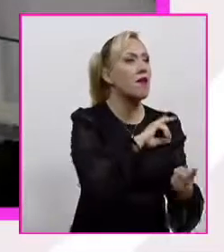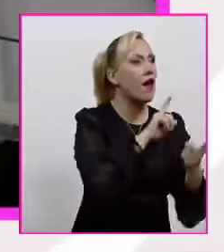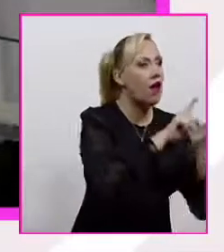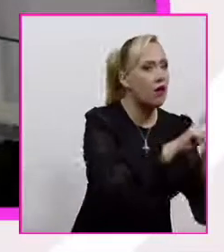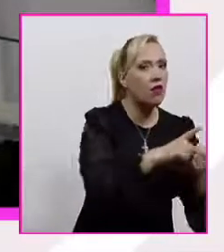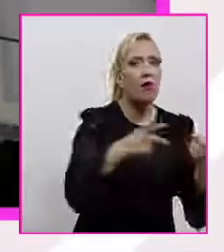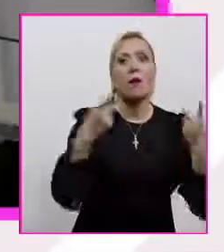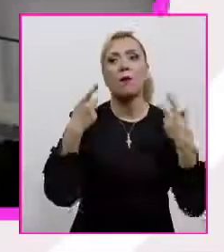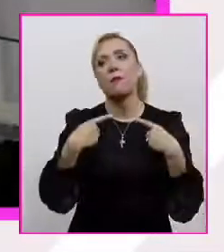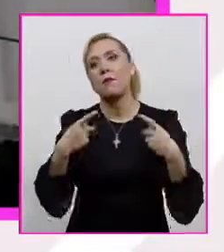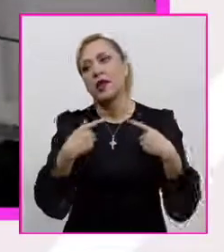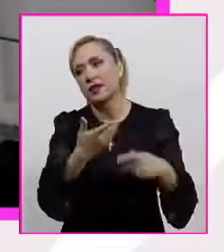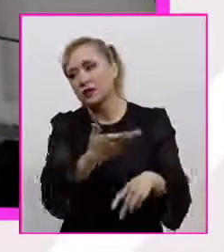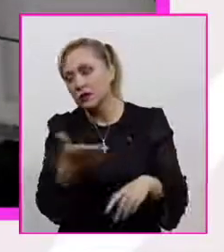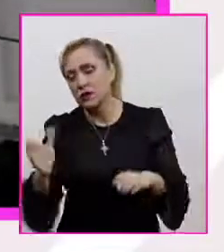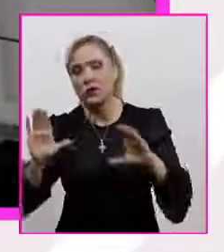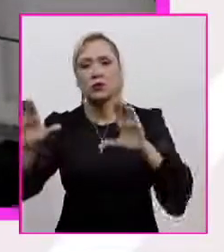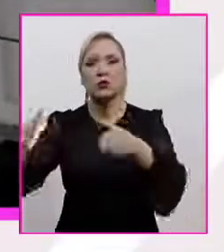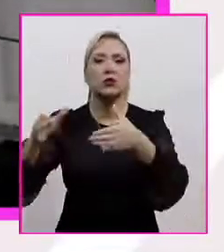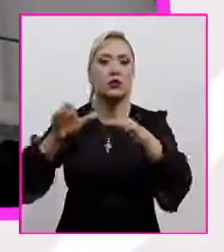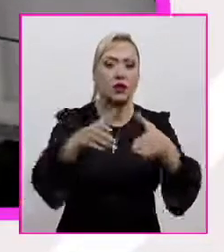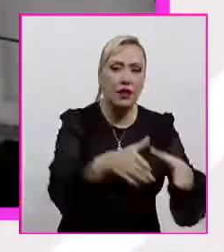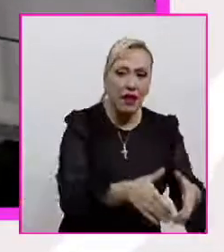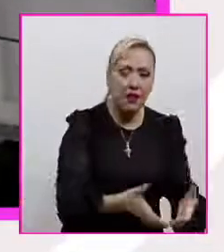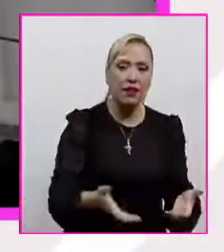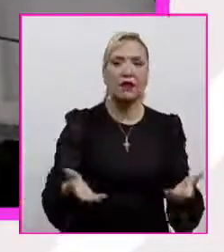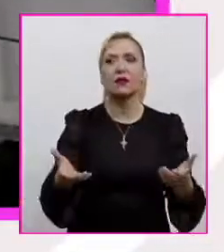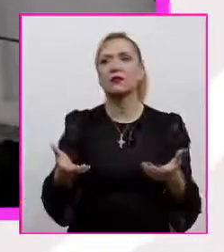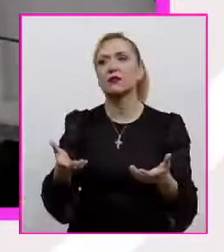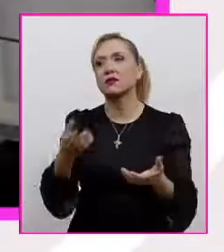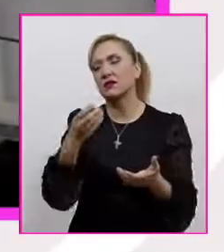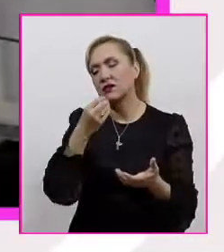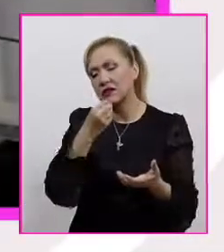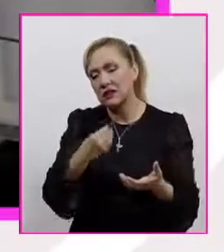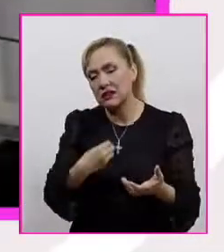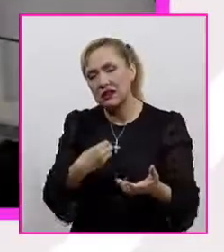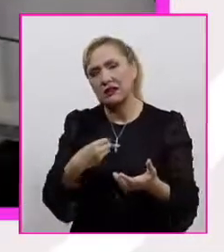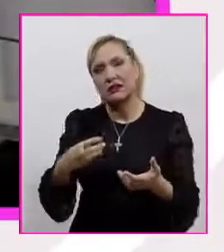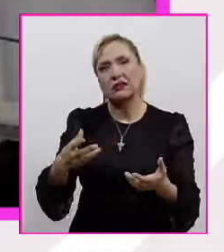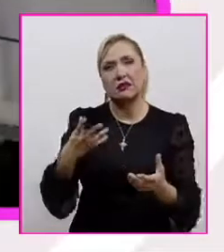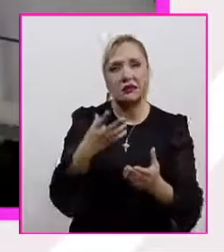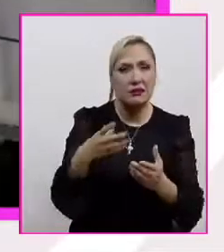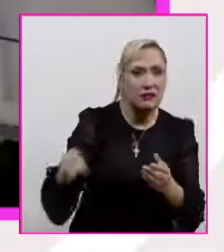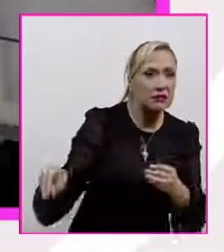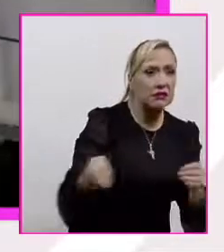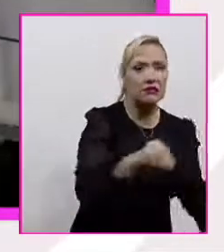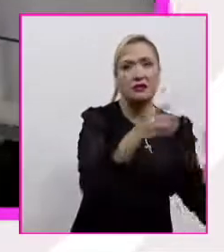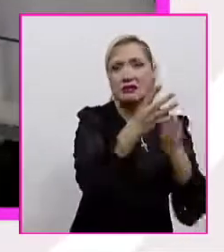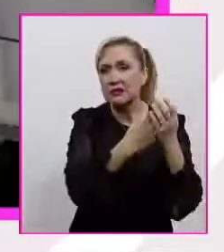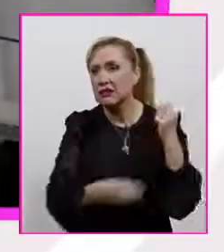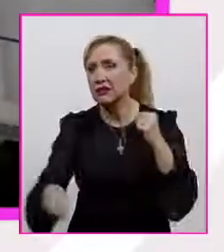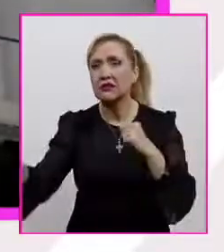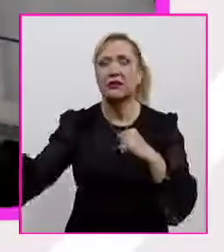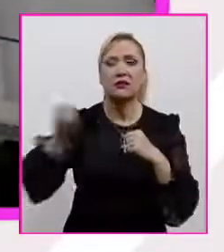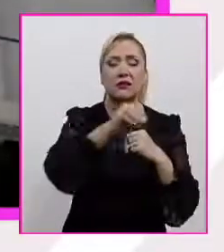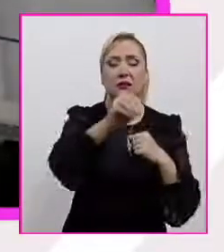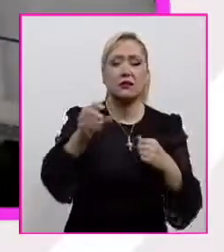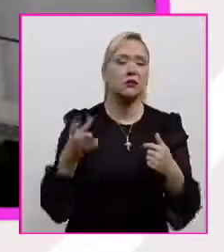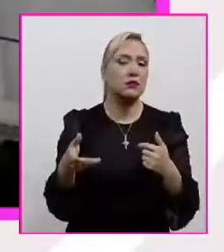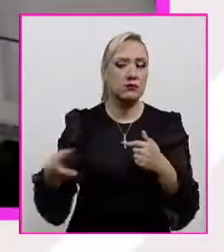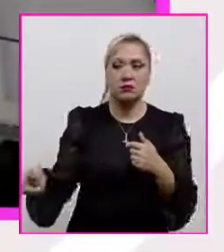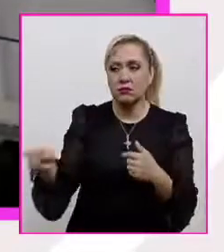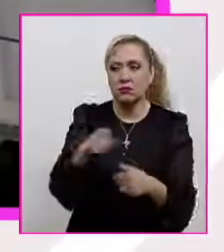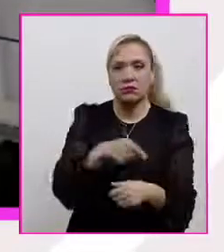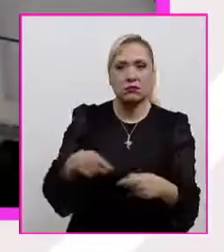con las personas de las comunidades de acogida, con las personas en situación de movilidad, porque sabemos que es innegable esta capacidad que tienen